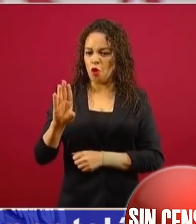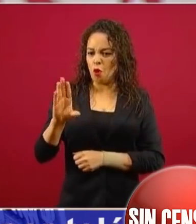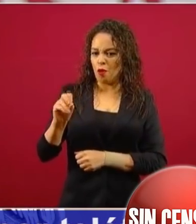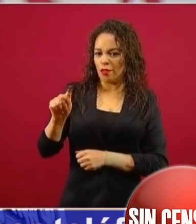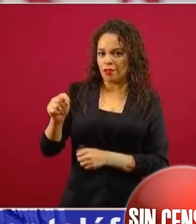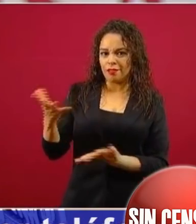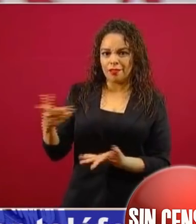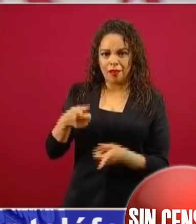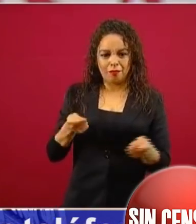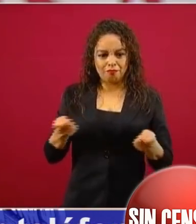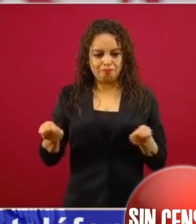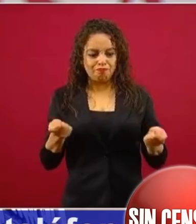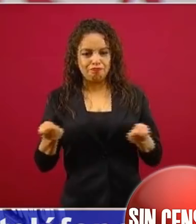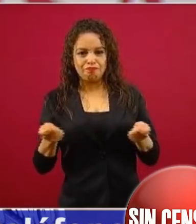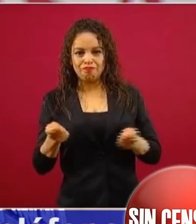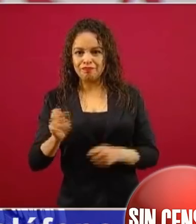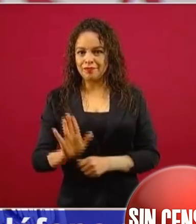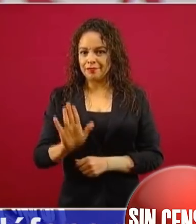los